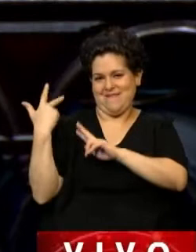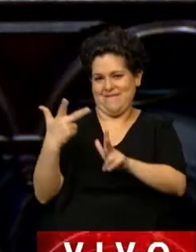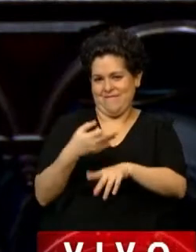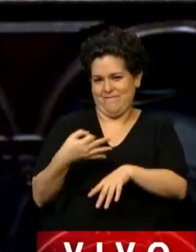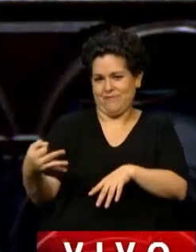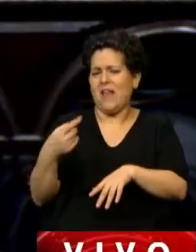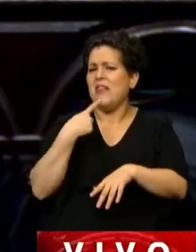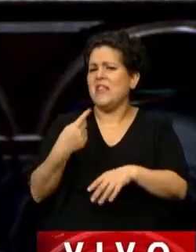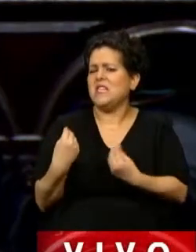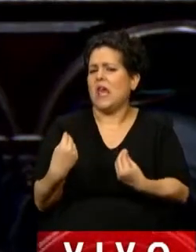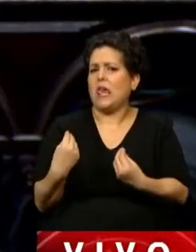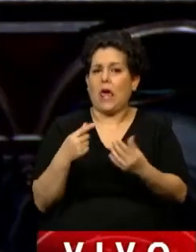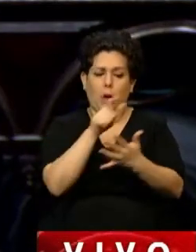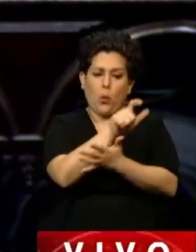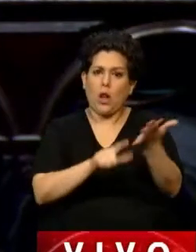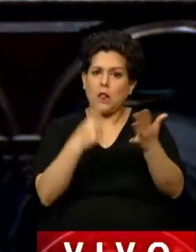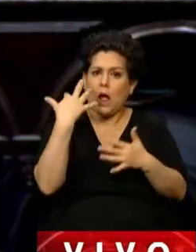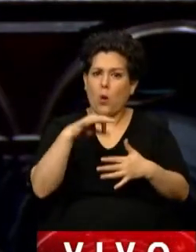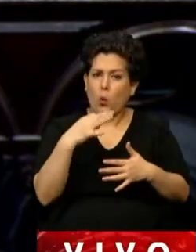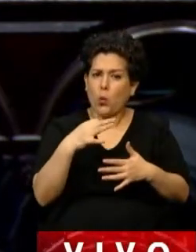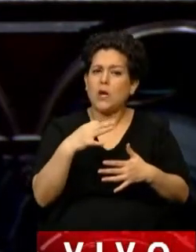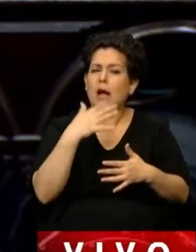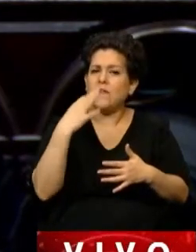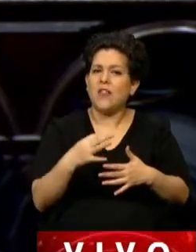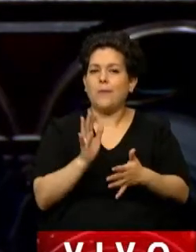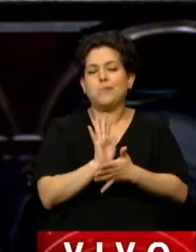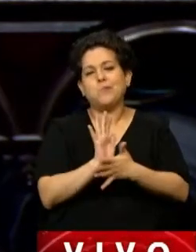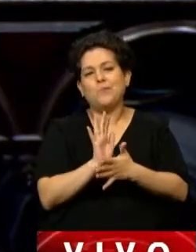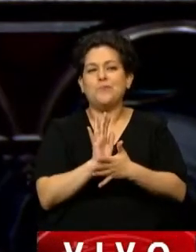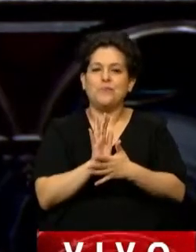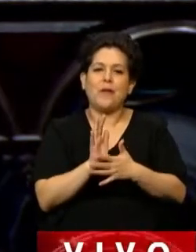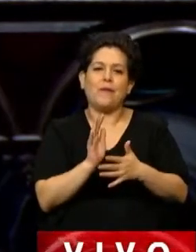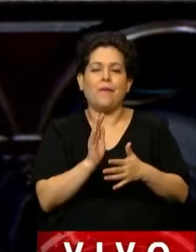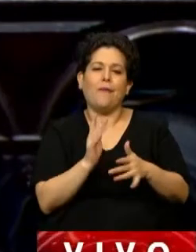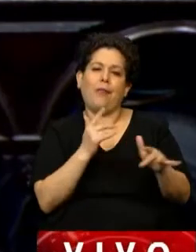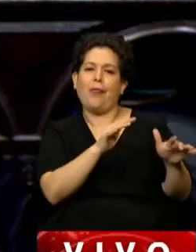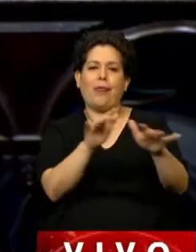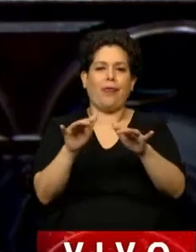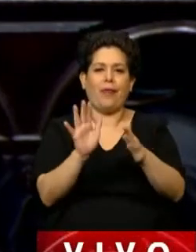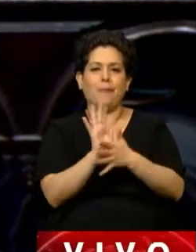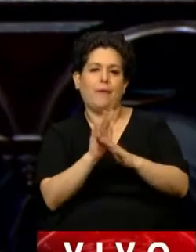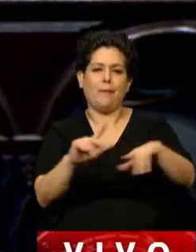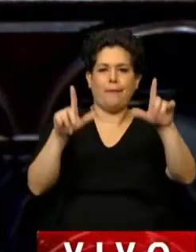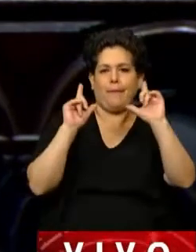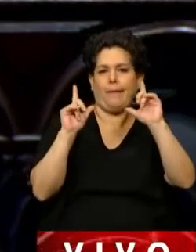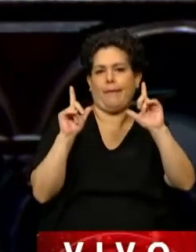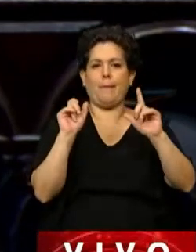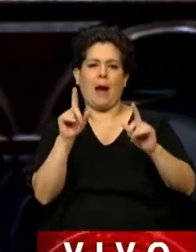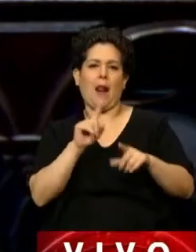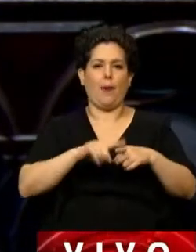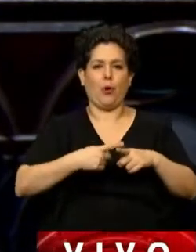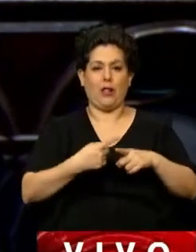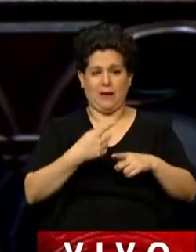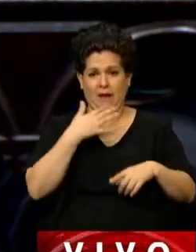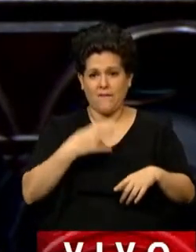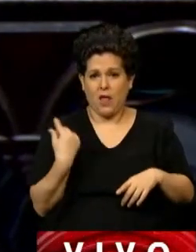¿qué efectos tiene esta boleta en lo que se llama la farandulización de la política? Ejemplos que están reales.